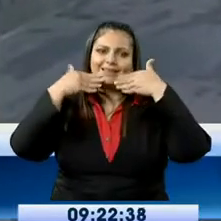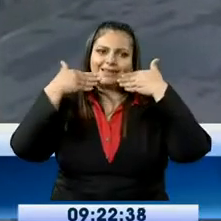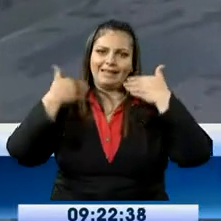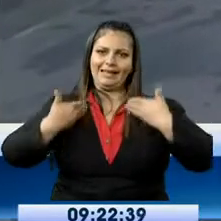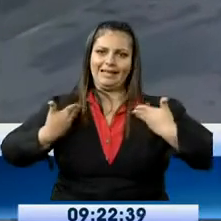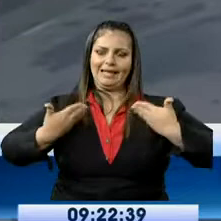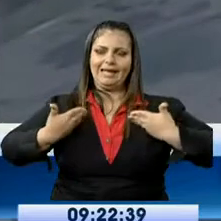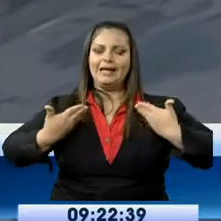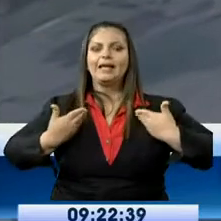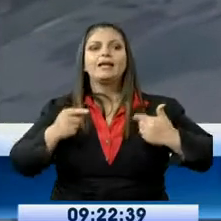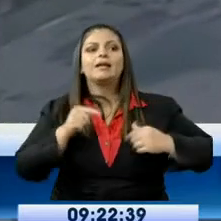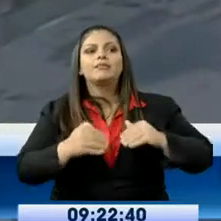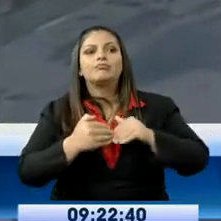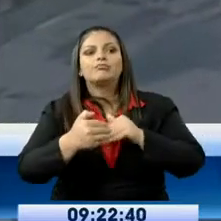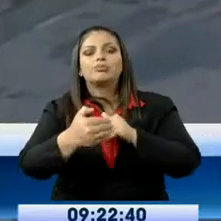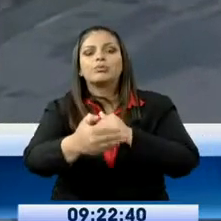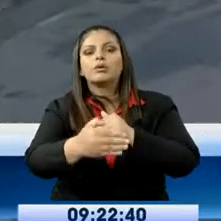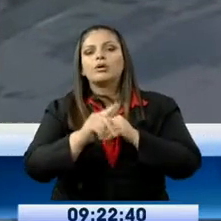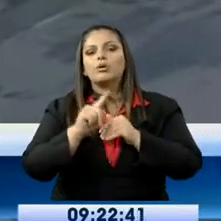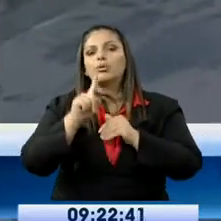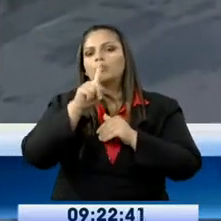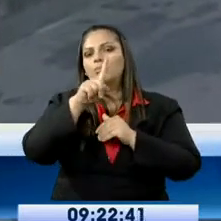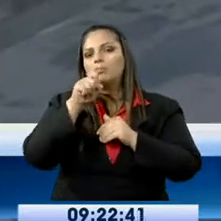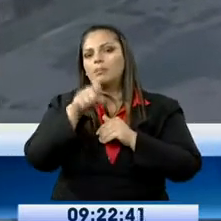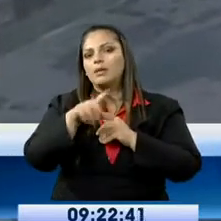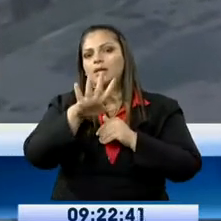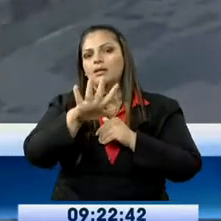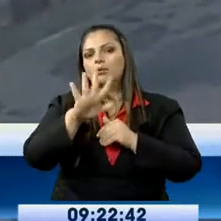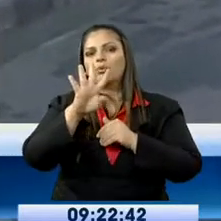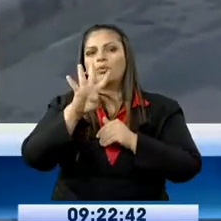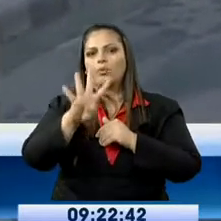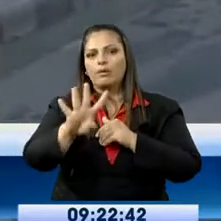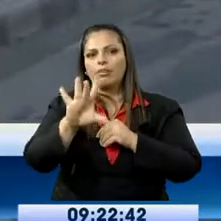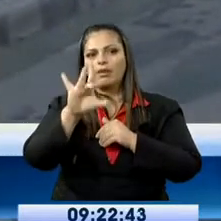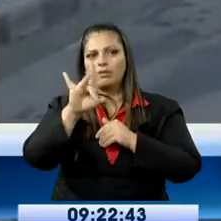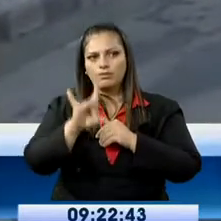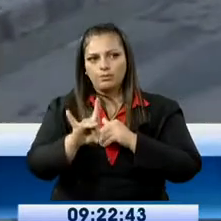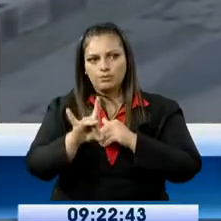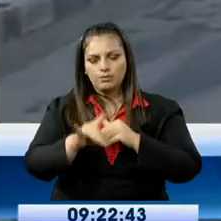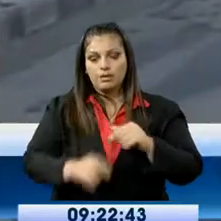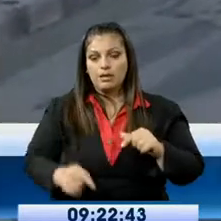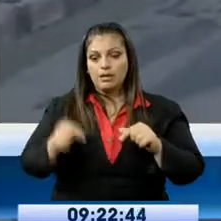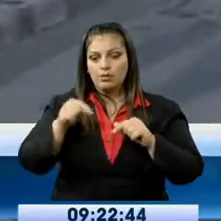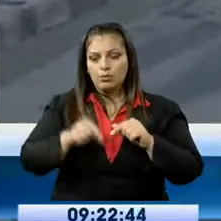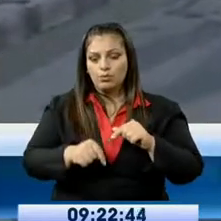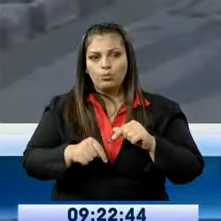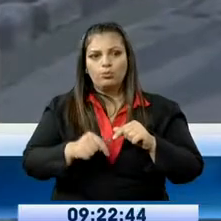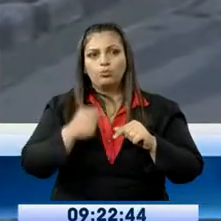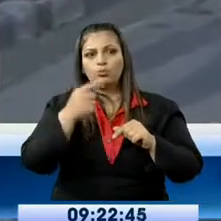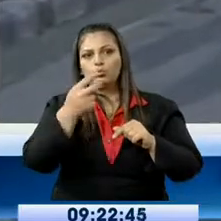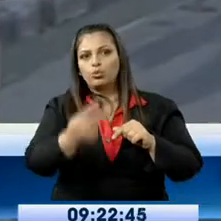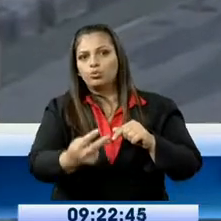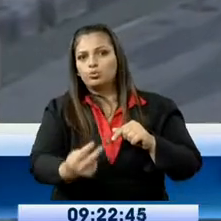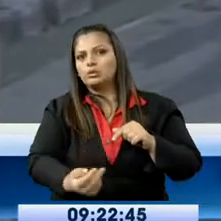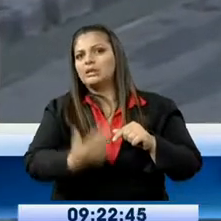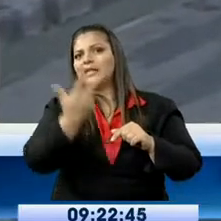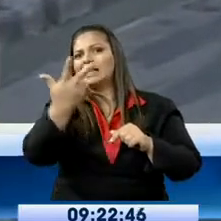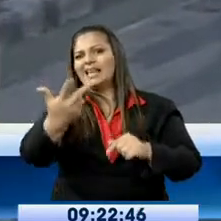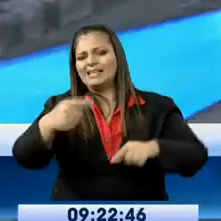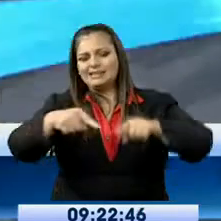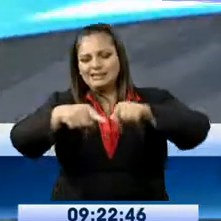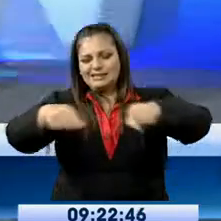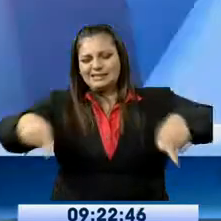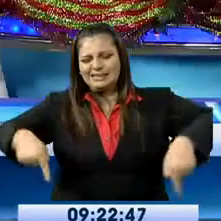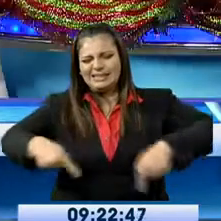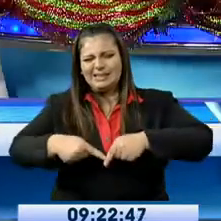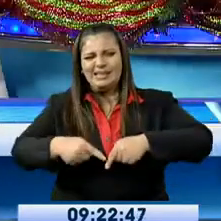alcantarillas solo en este tramo, Hugo, Rosalena, pero otros vecinos nos dijeron de que ya en las peatonales parece que ya se